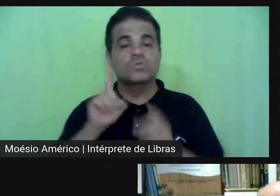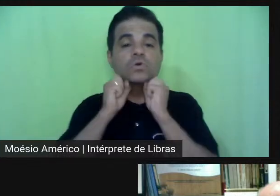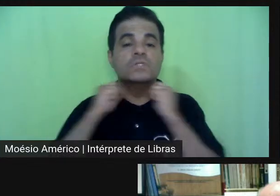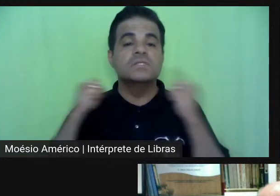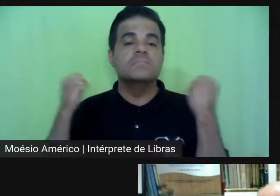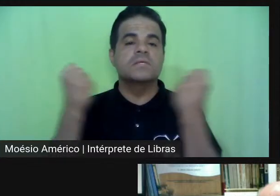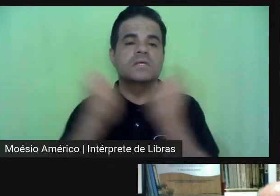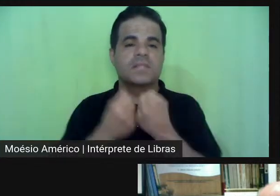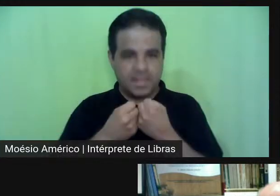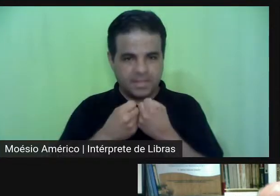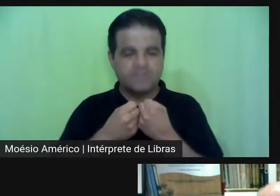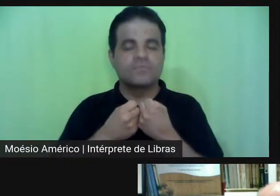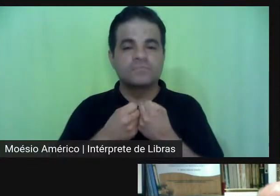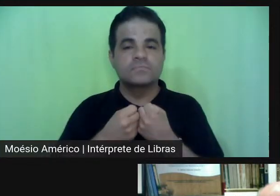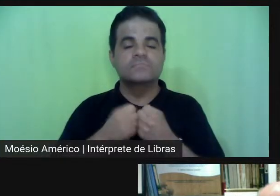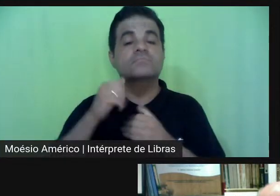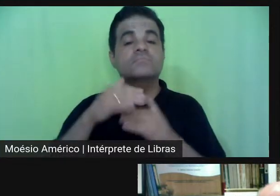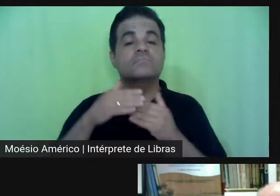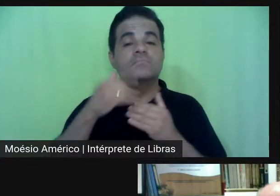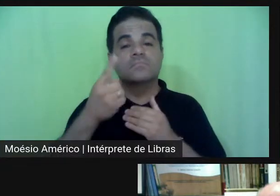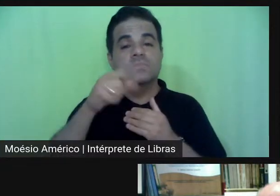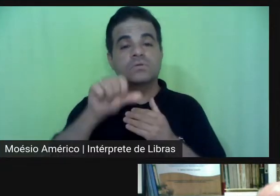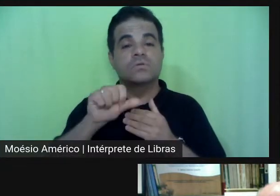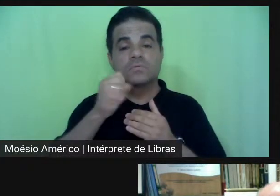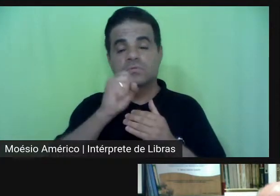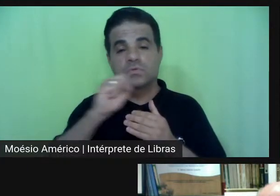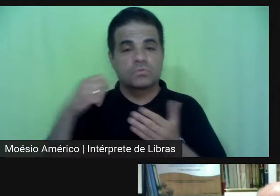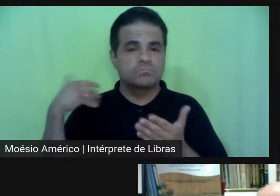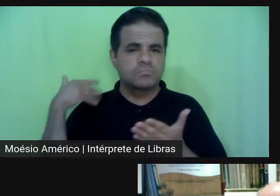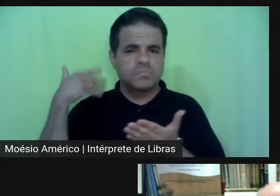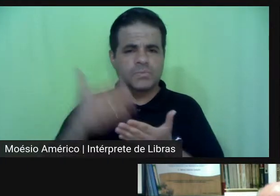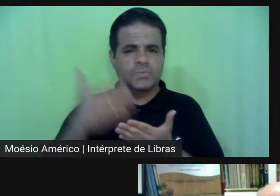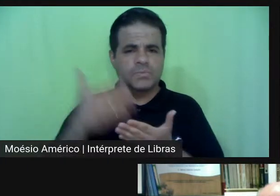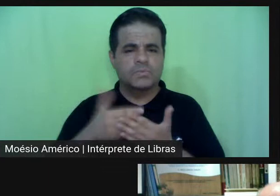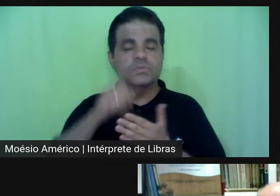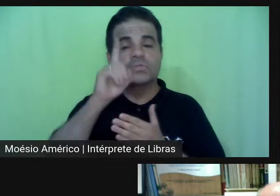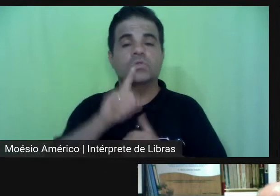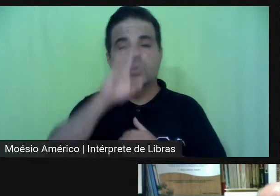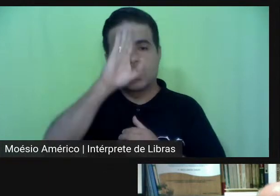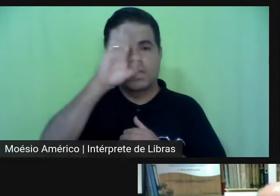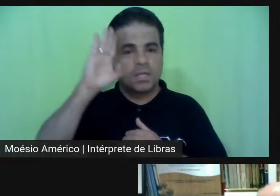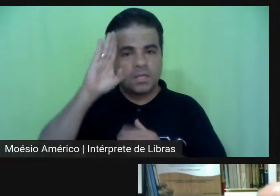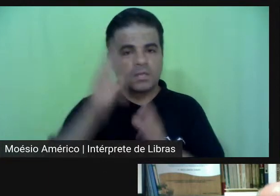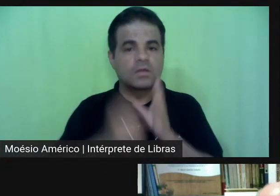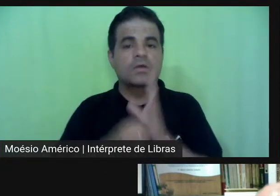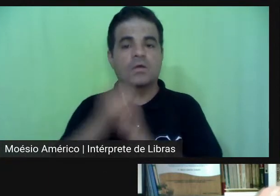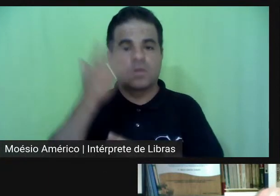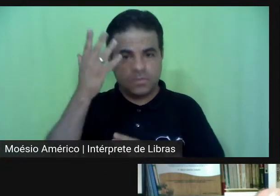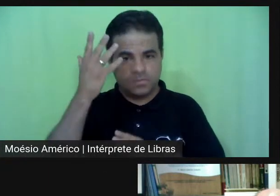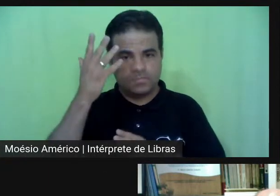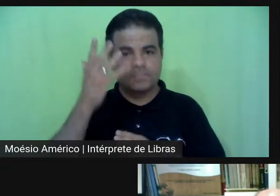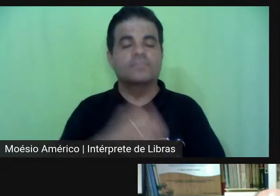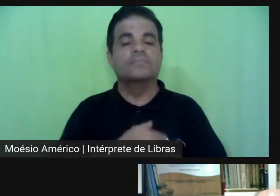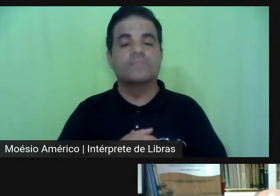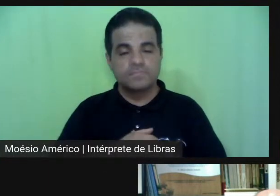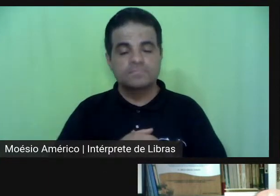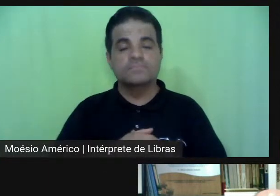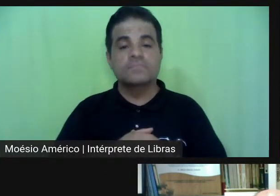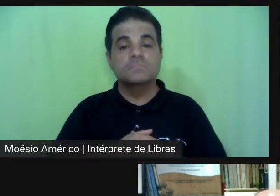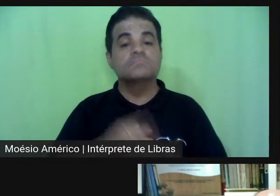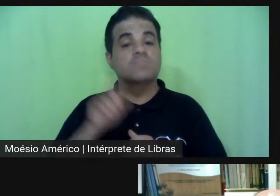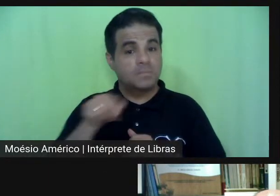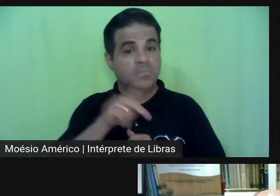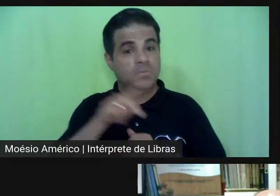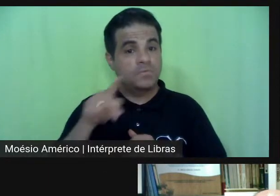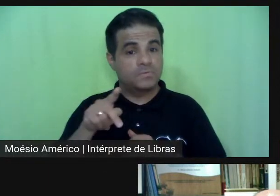y 10.978 el director académico de la fundación javier de su vida el profesor